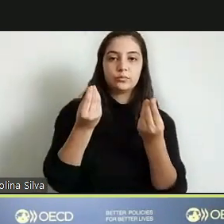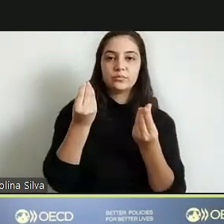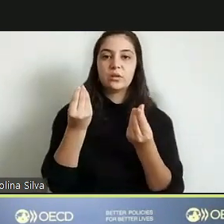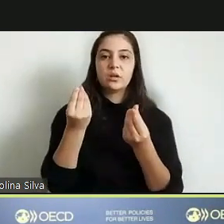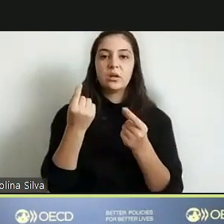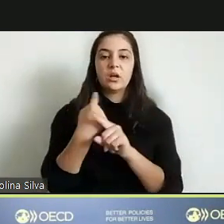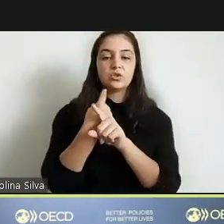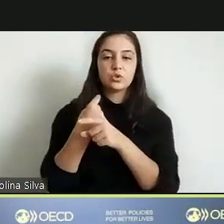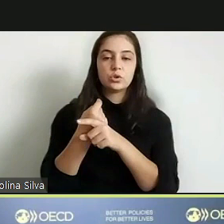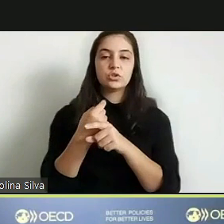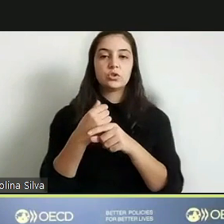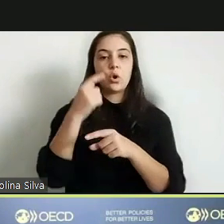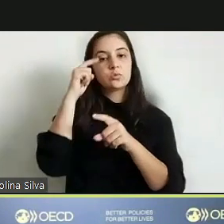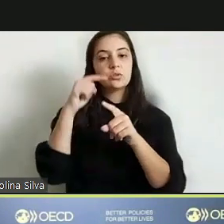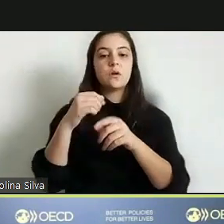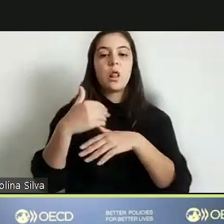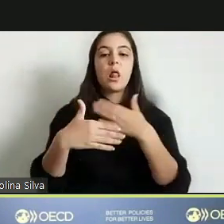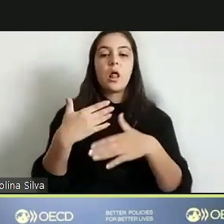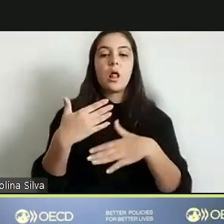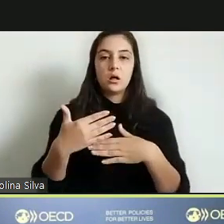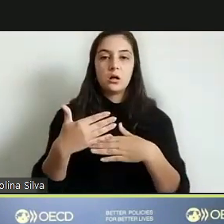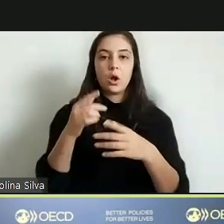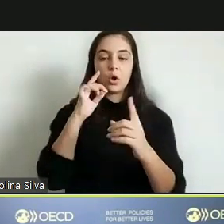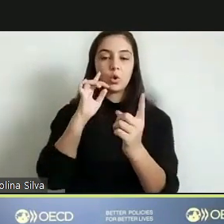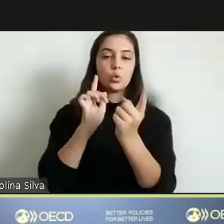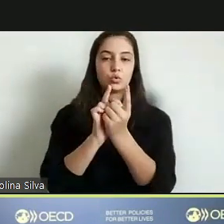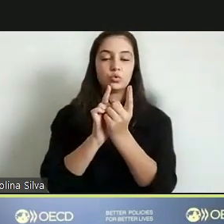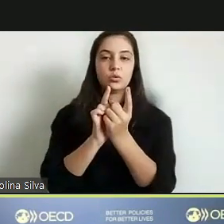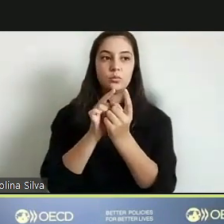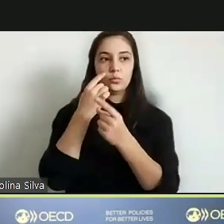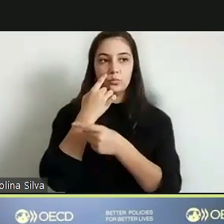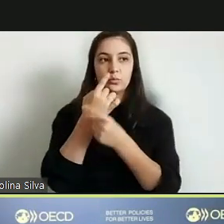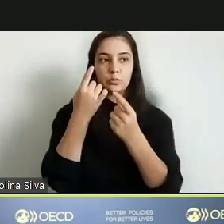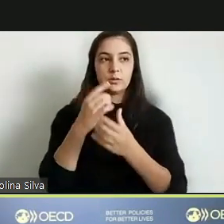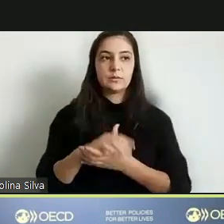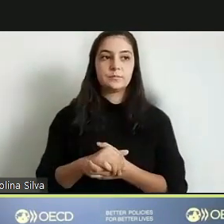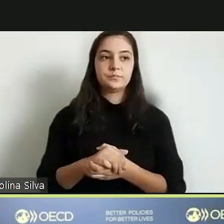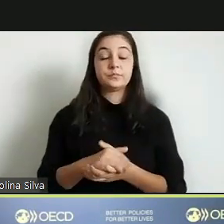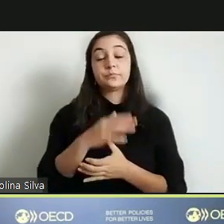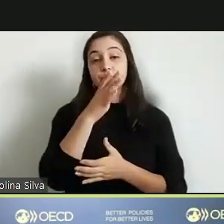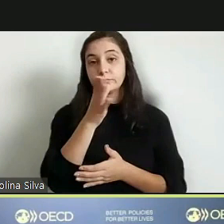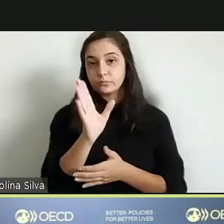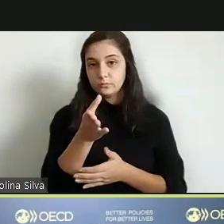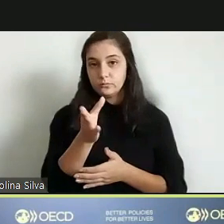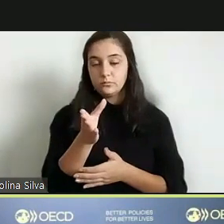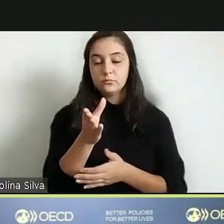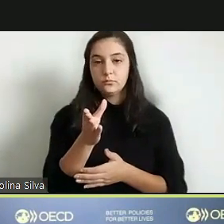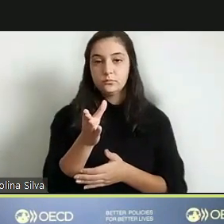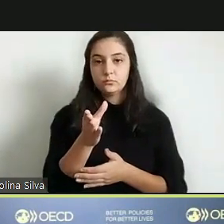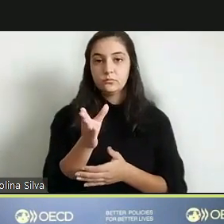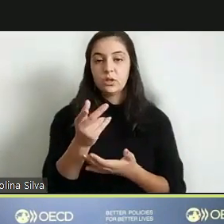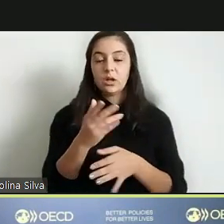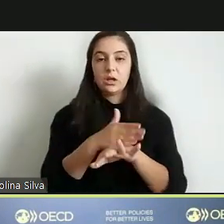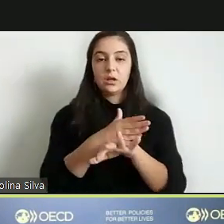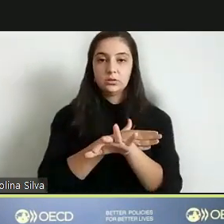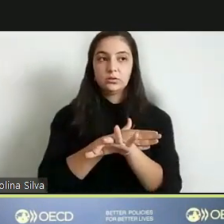a la hora de realizarse consultas públicas. Les había mencionado con antelación